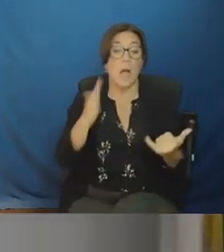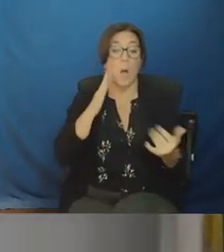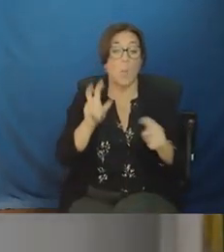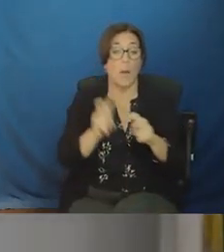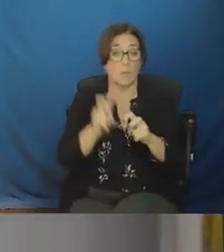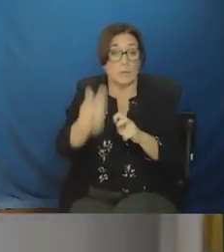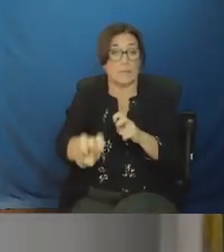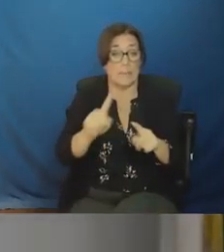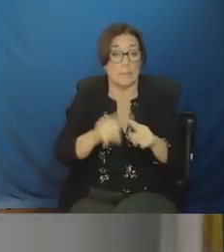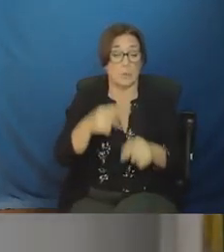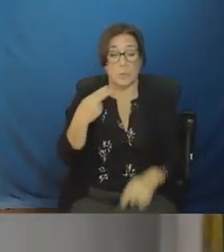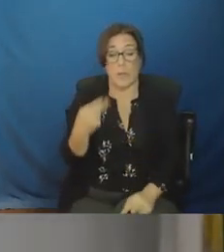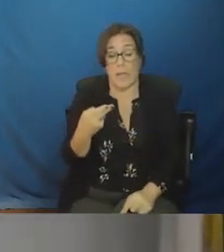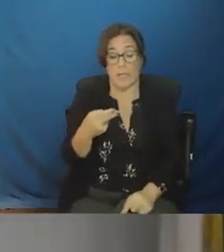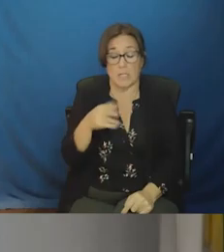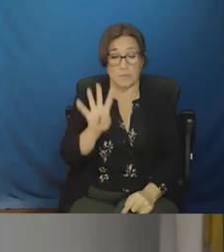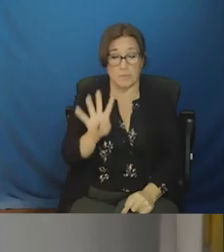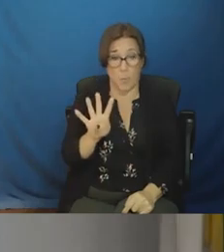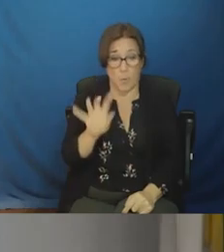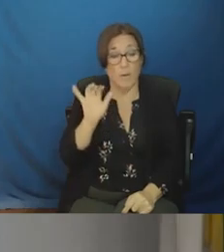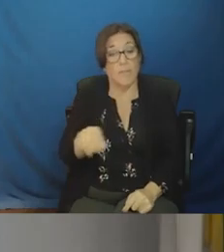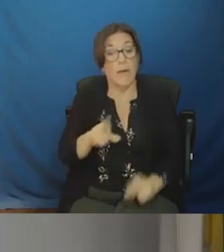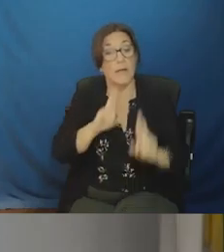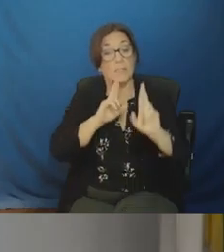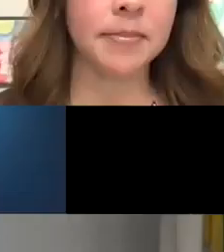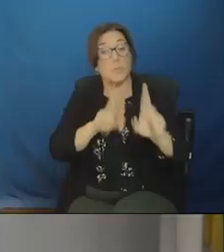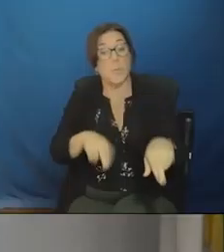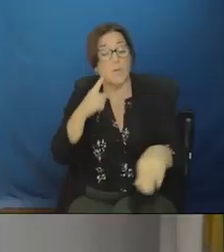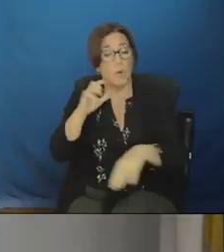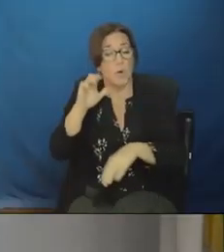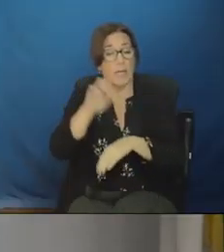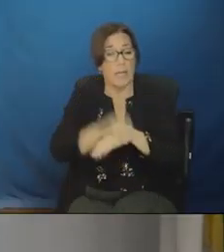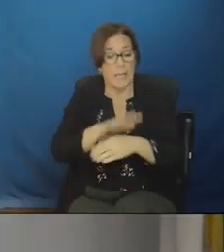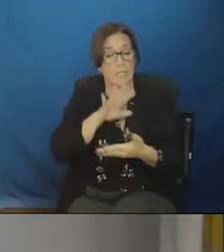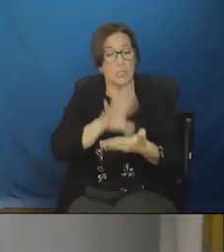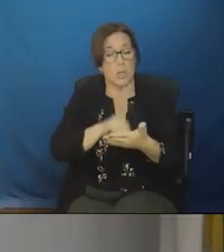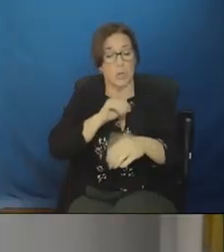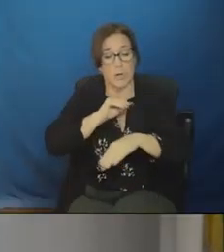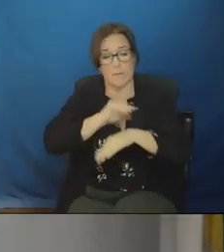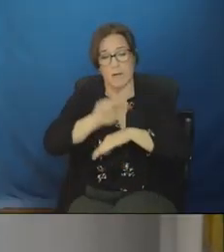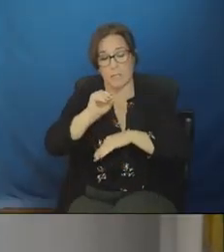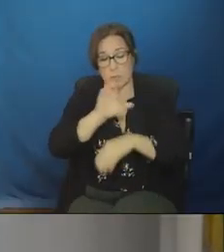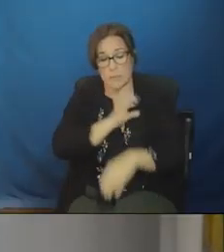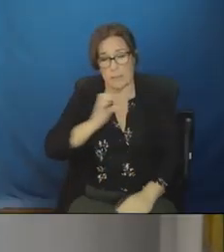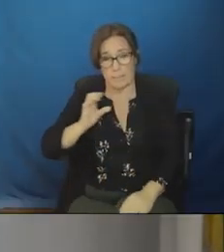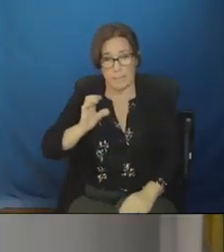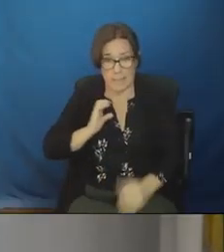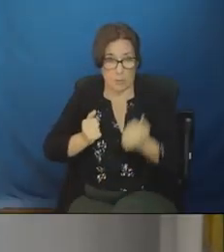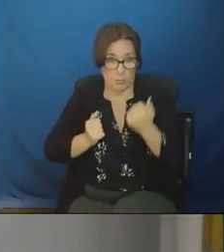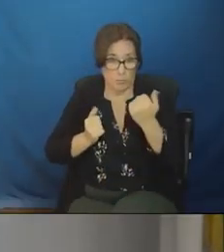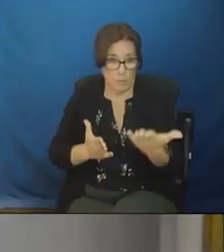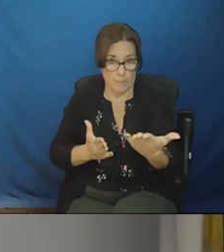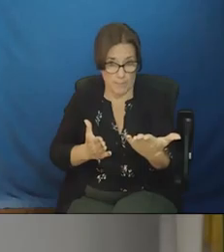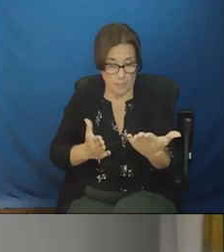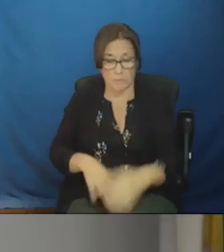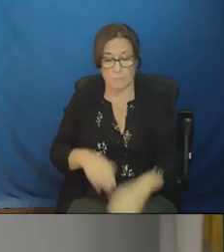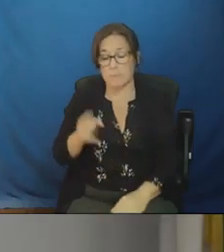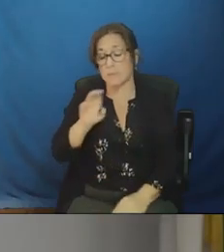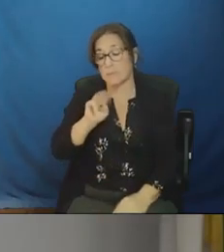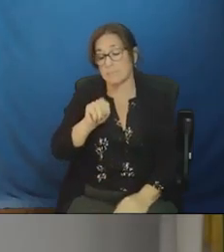ahora me gustaría saltar al siguiente tema que es el informe del comité asesor de alumnos que